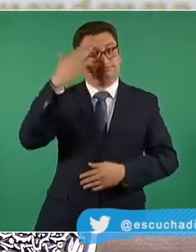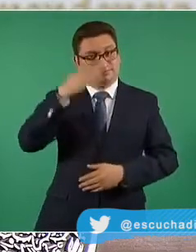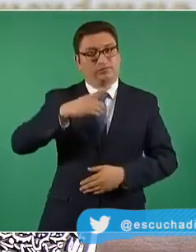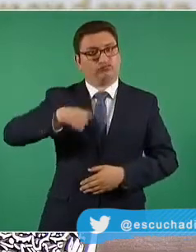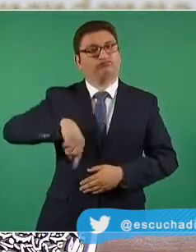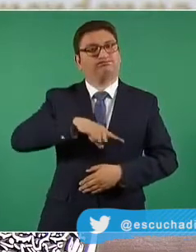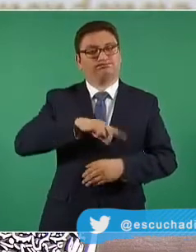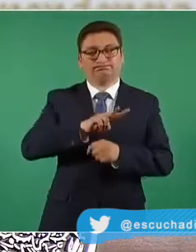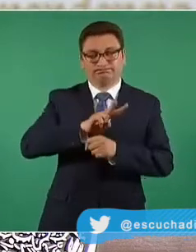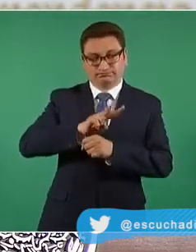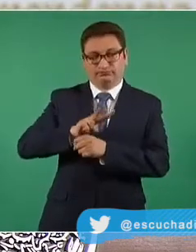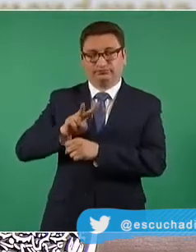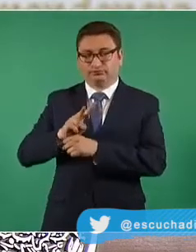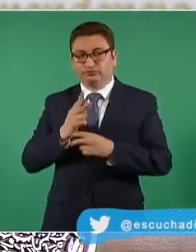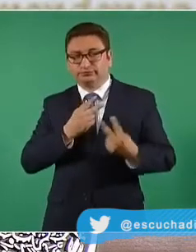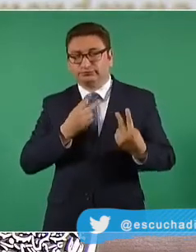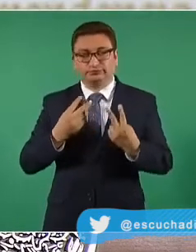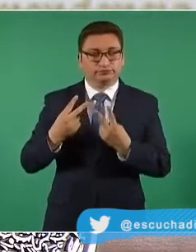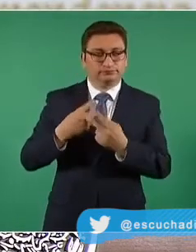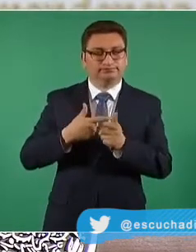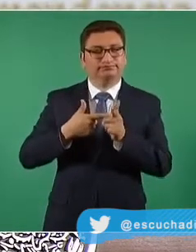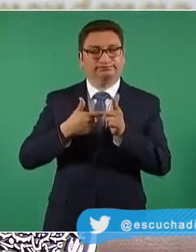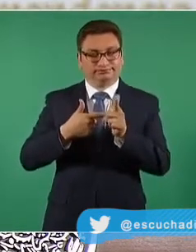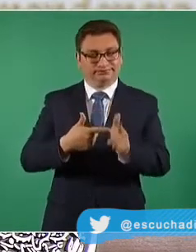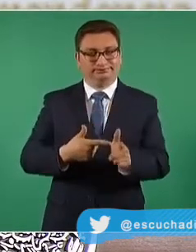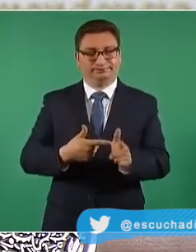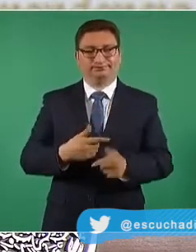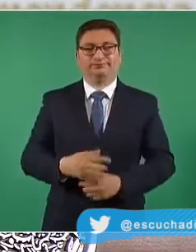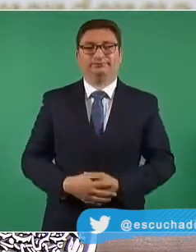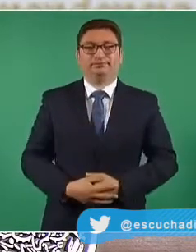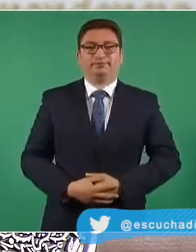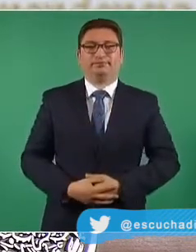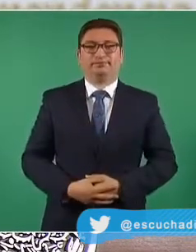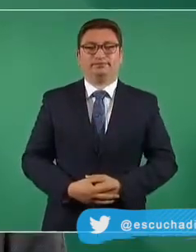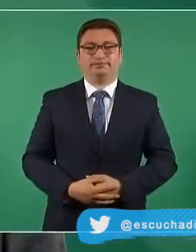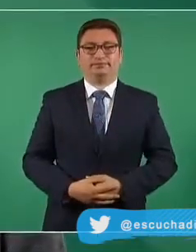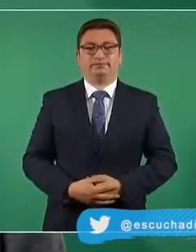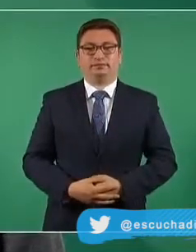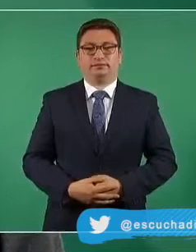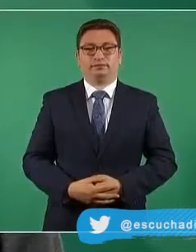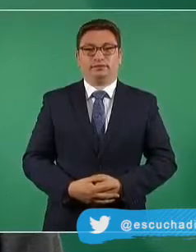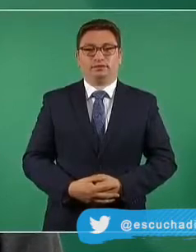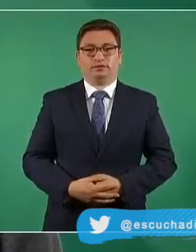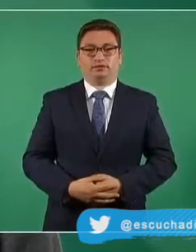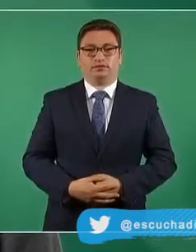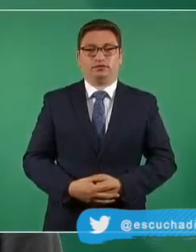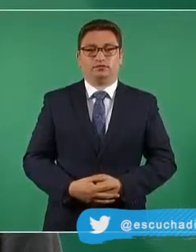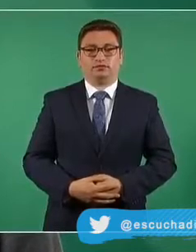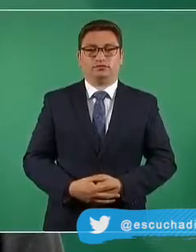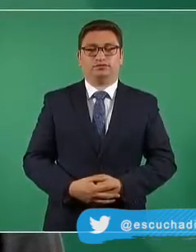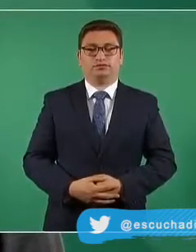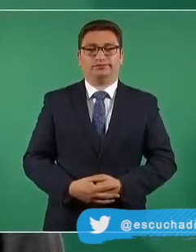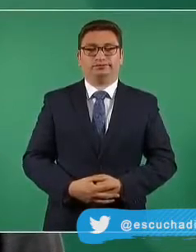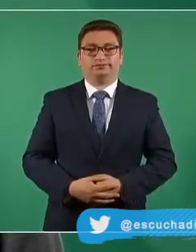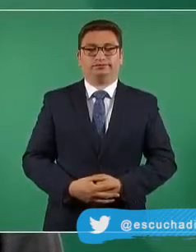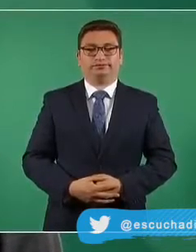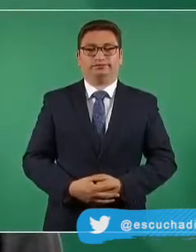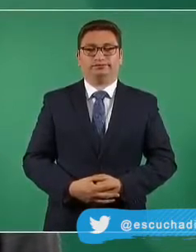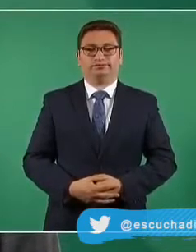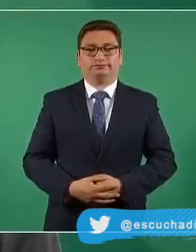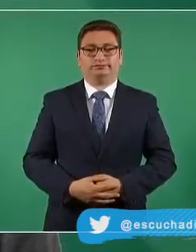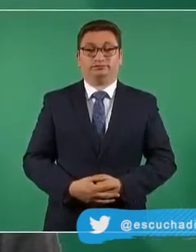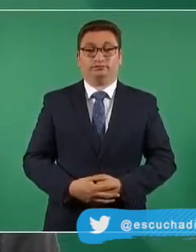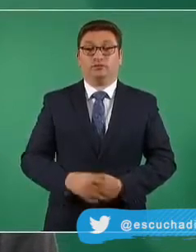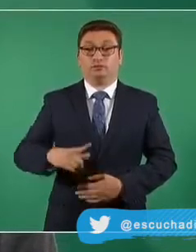Respecto al próximo regreso a clases presenciales el 30 de agosto, se informa que es un proceso de trabajo entre maestros, padres de